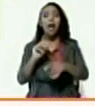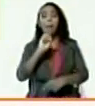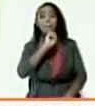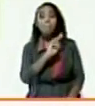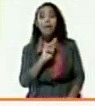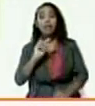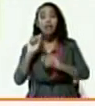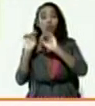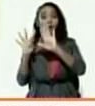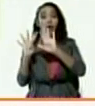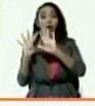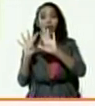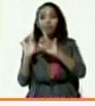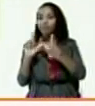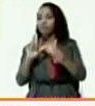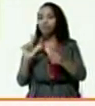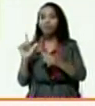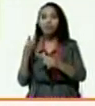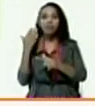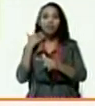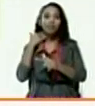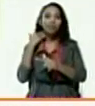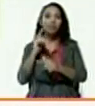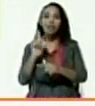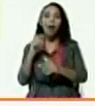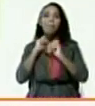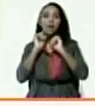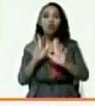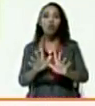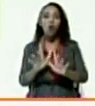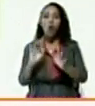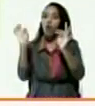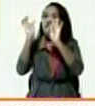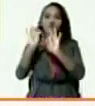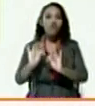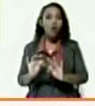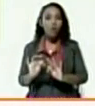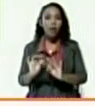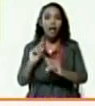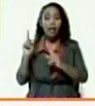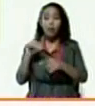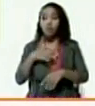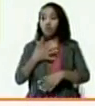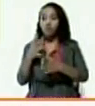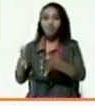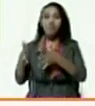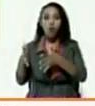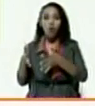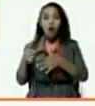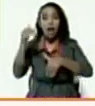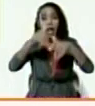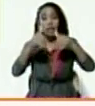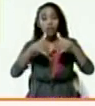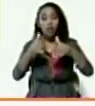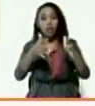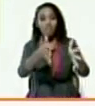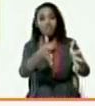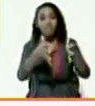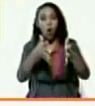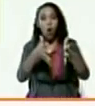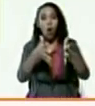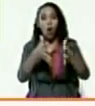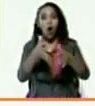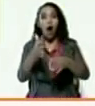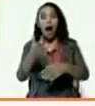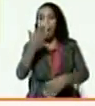para esas elecciones, ya las perdió. No hay forma ni manera que pueda ganarla. Las elecciones se ganan desde hace